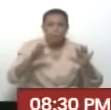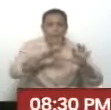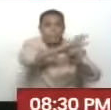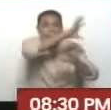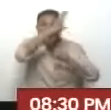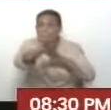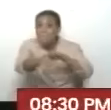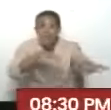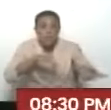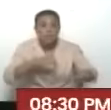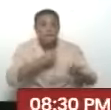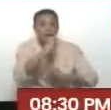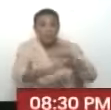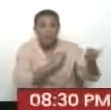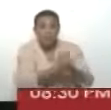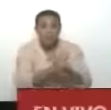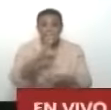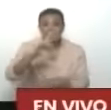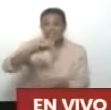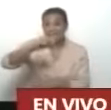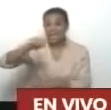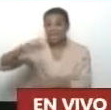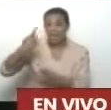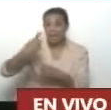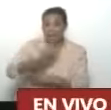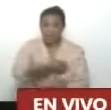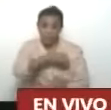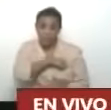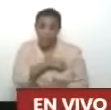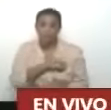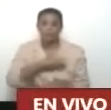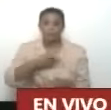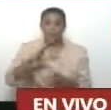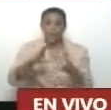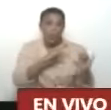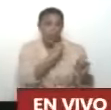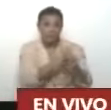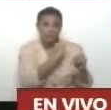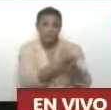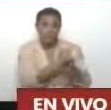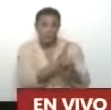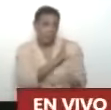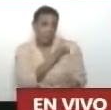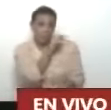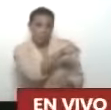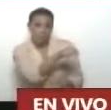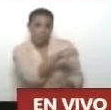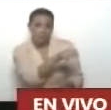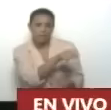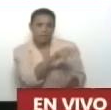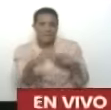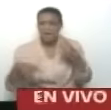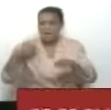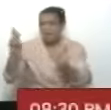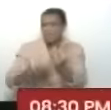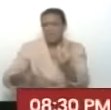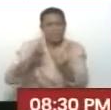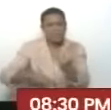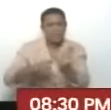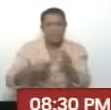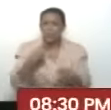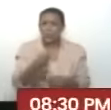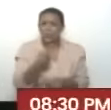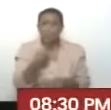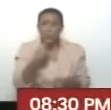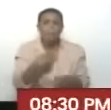noticias, CNN en español, que la cubran los medios de comunicación de ellos y que salgan a repetirla como loros